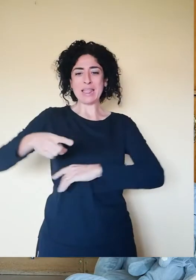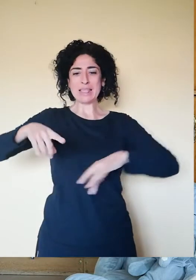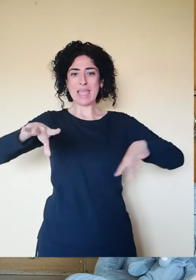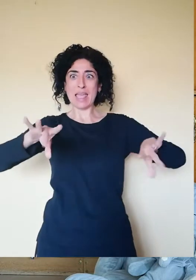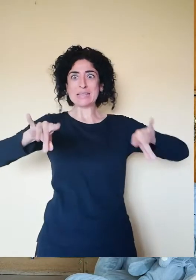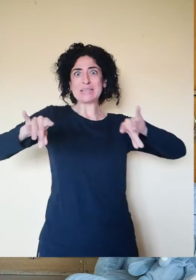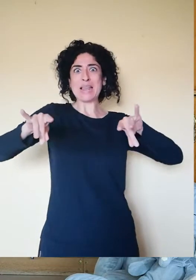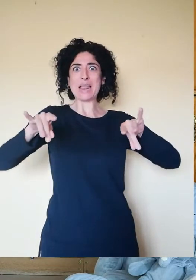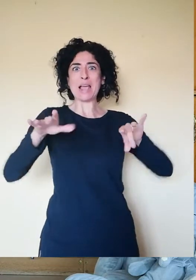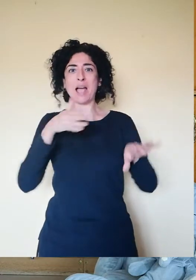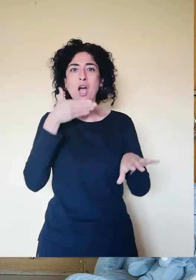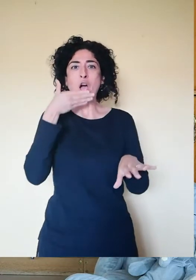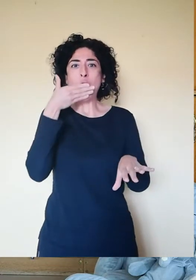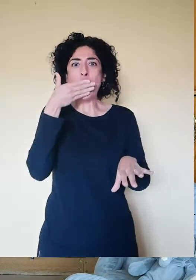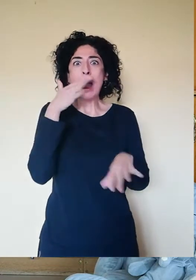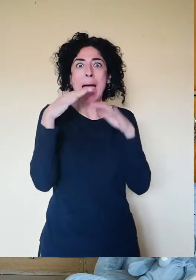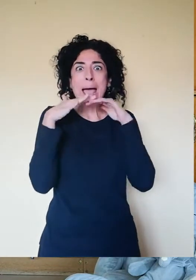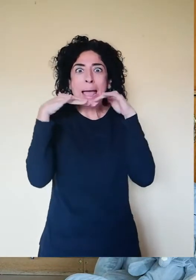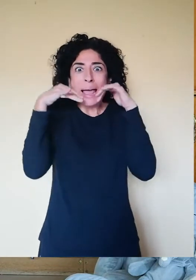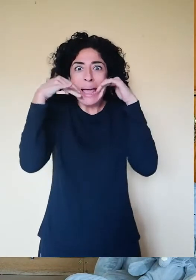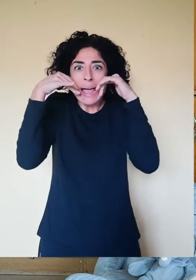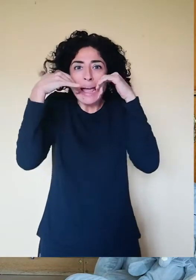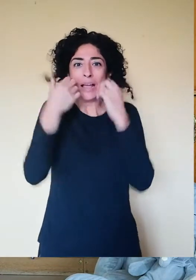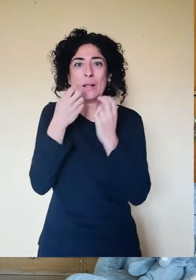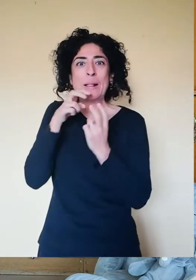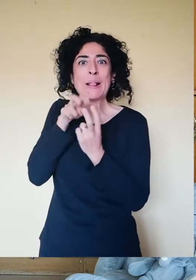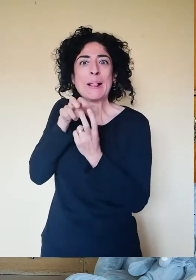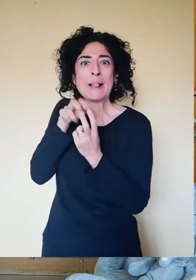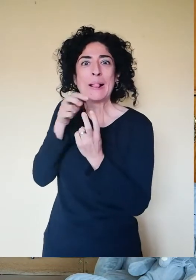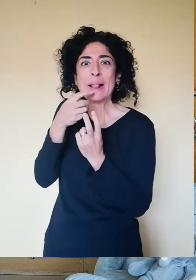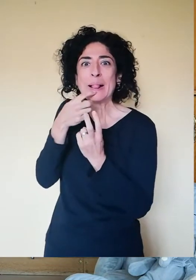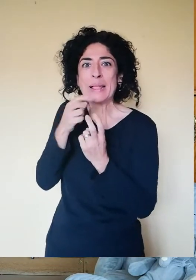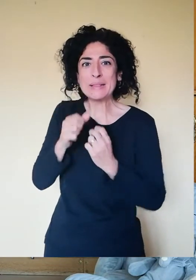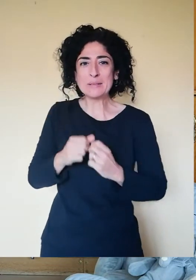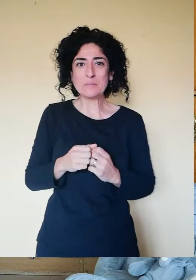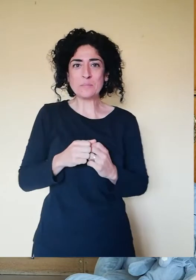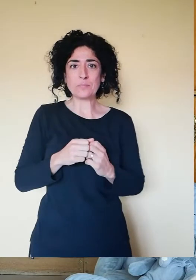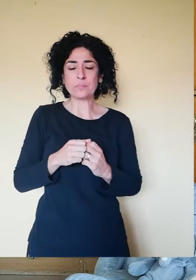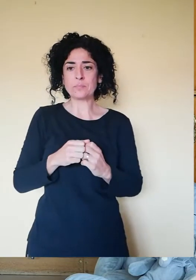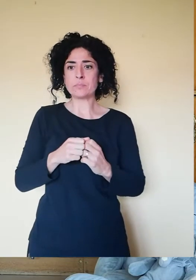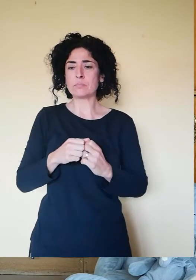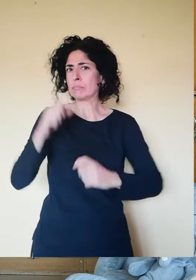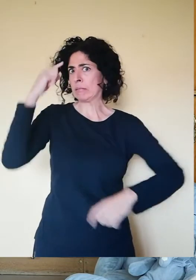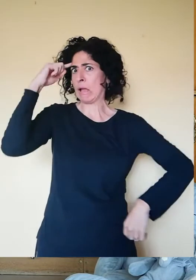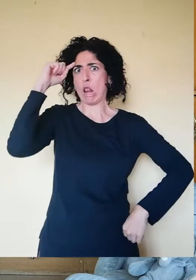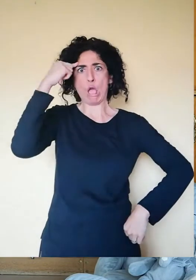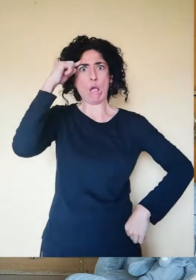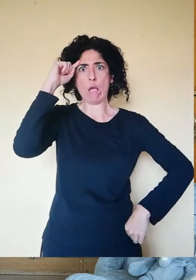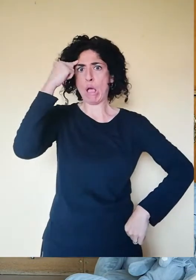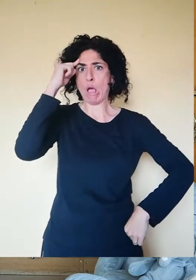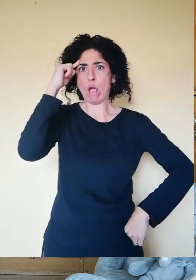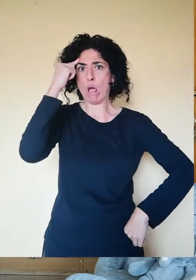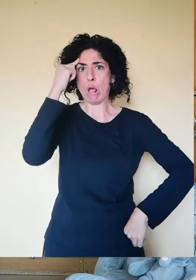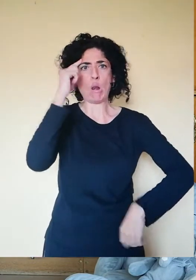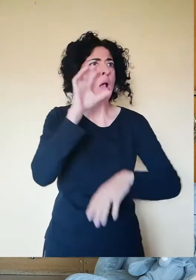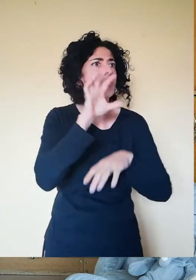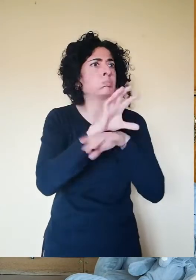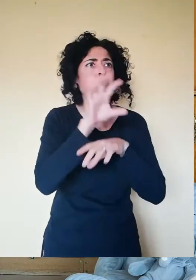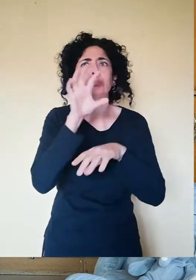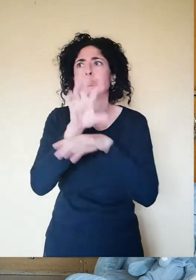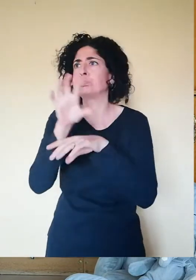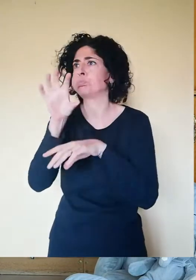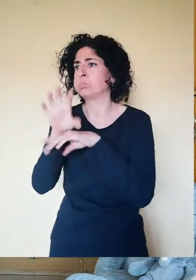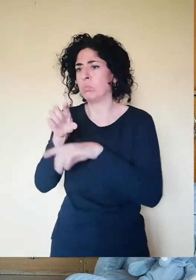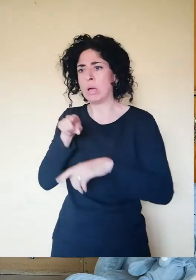serpiente de tierra caliente, que cuando se ríe se le ven los dientes. Está demente, critica a